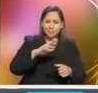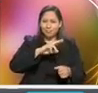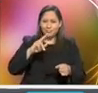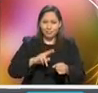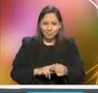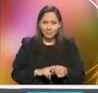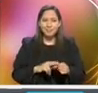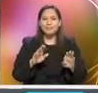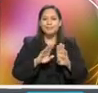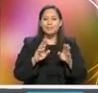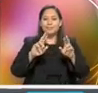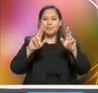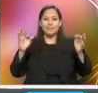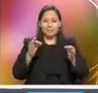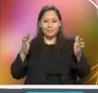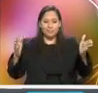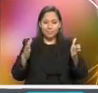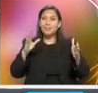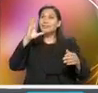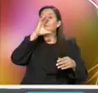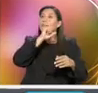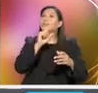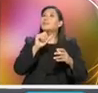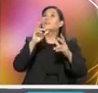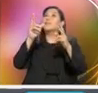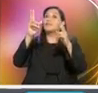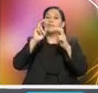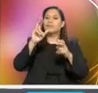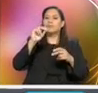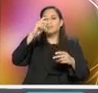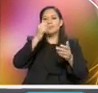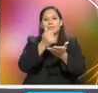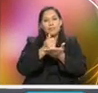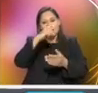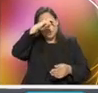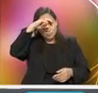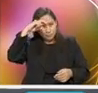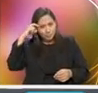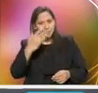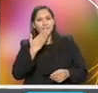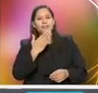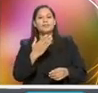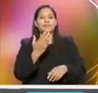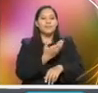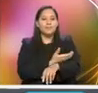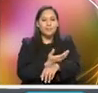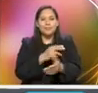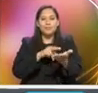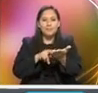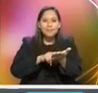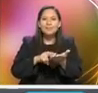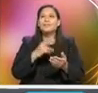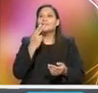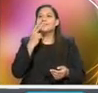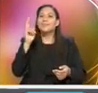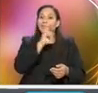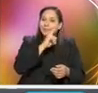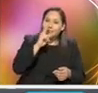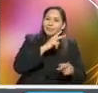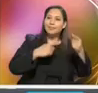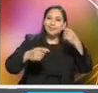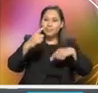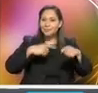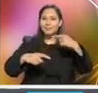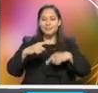digamos, refracta, ya no absorbe tanto calor, nos ayuda con la humedad, absorbemos carbono, generamos oxígeno, vemos